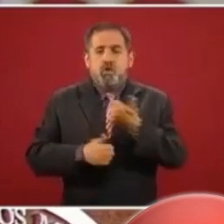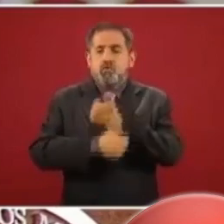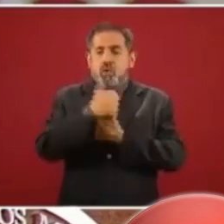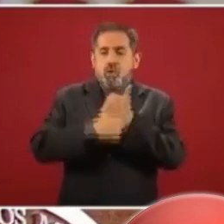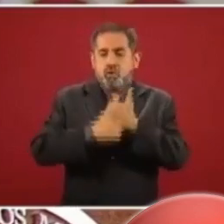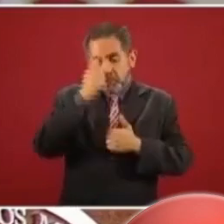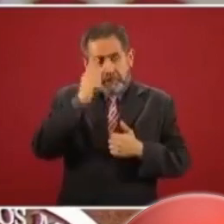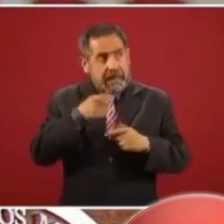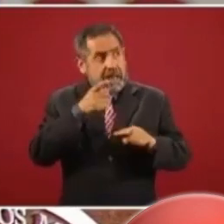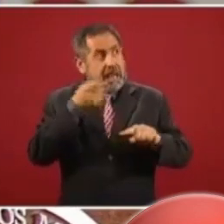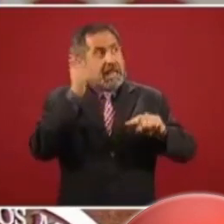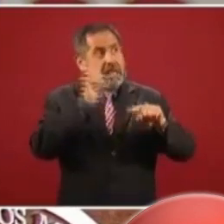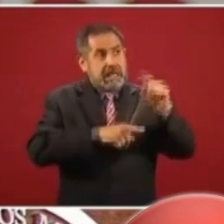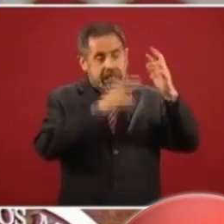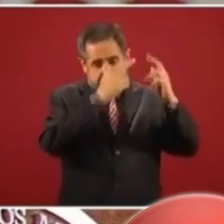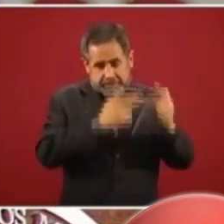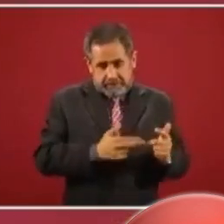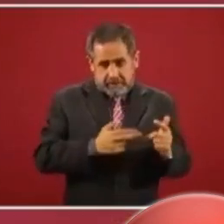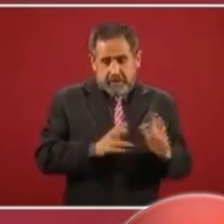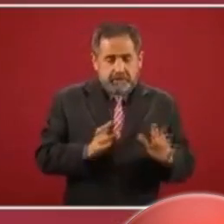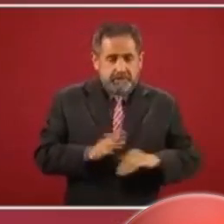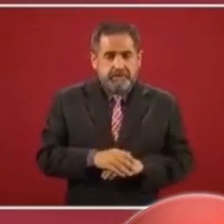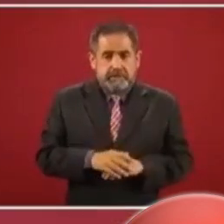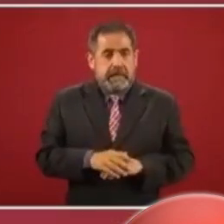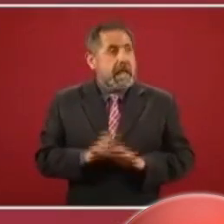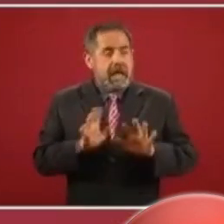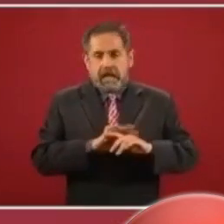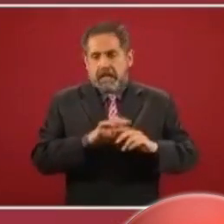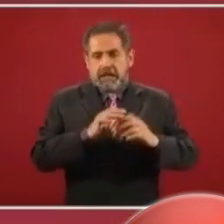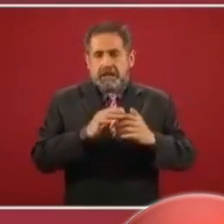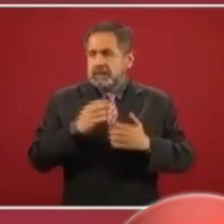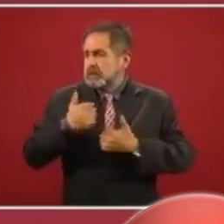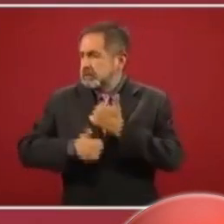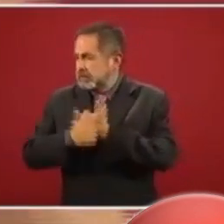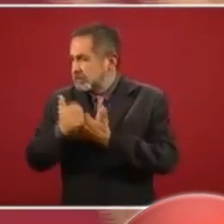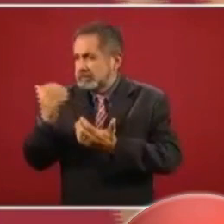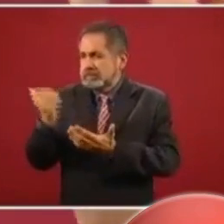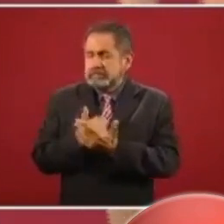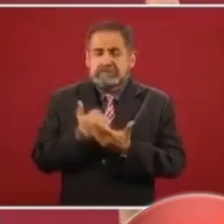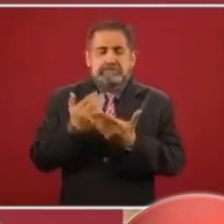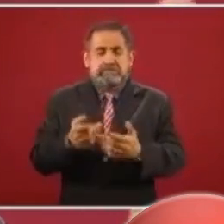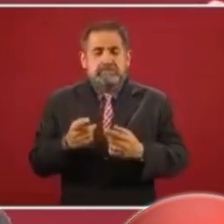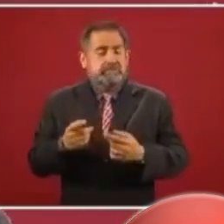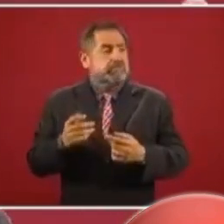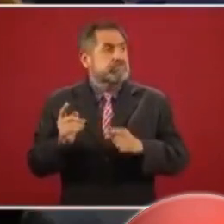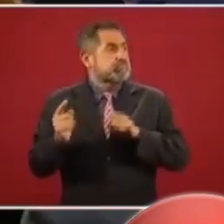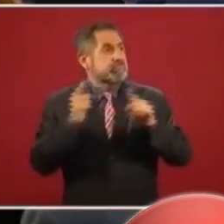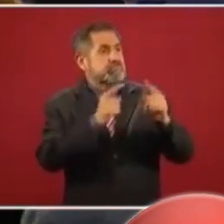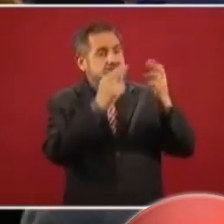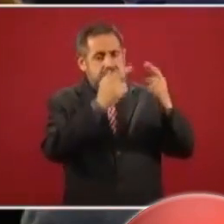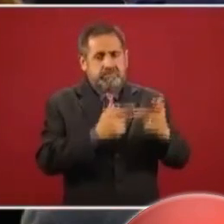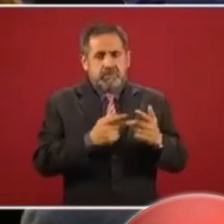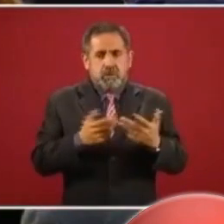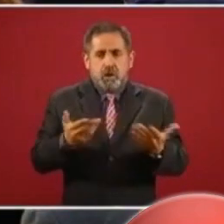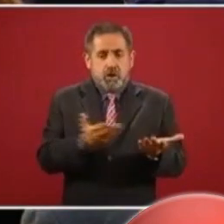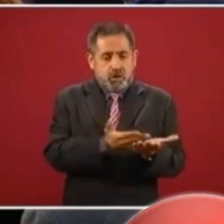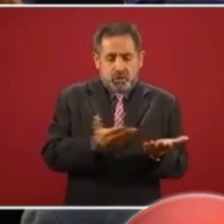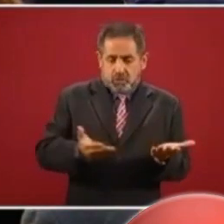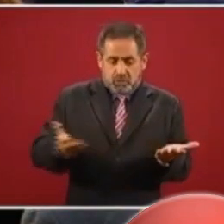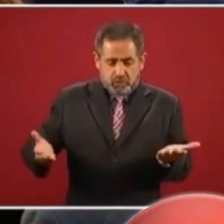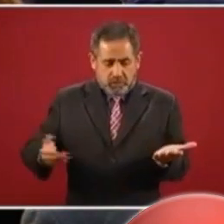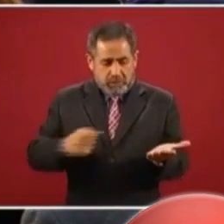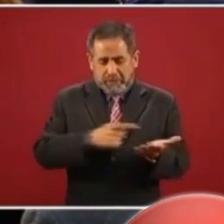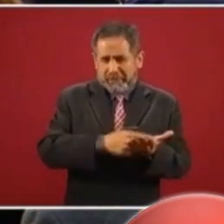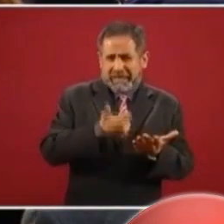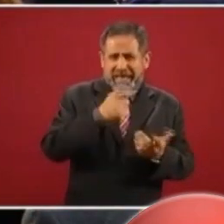para la demolición. Se llevó a cabo la licitación. Salieron ofertas demasiado